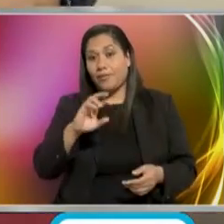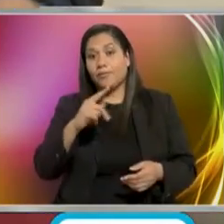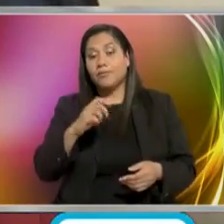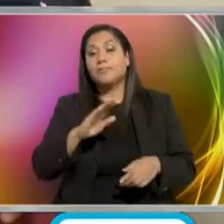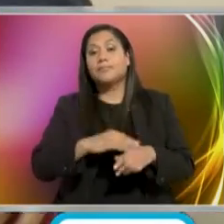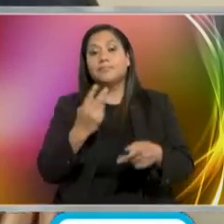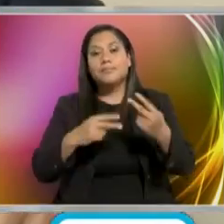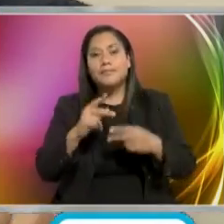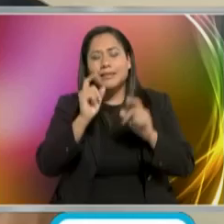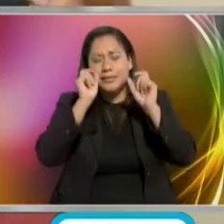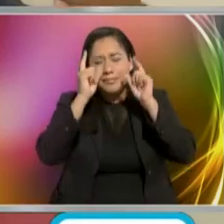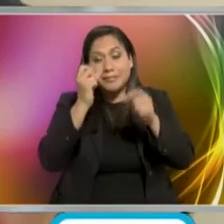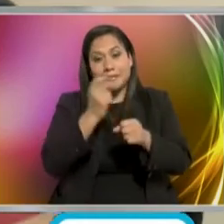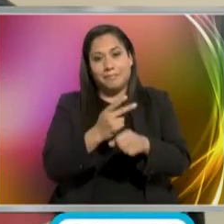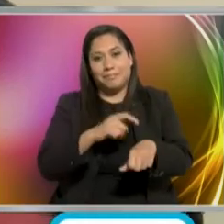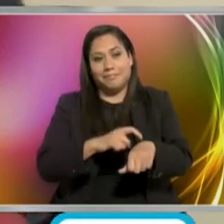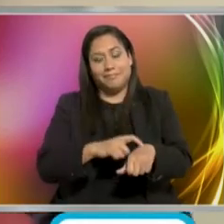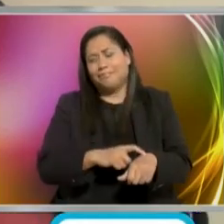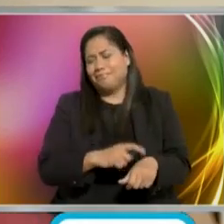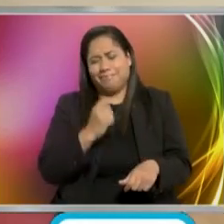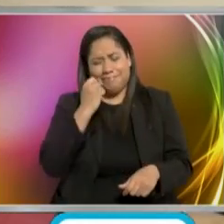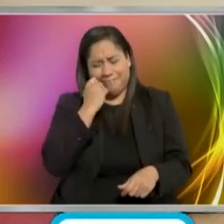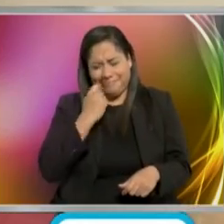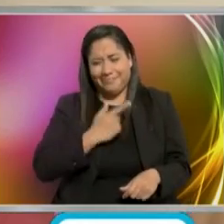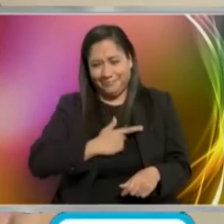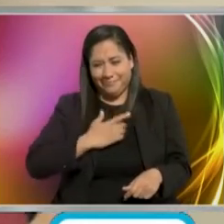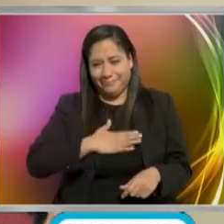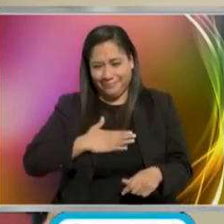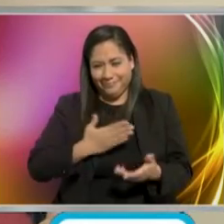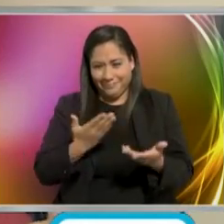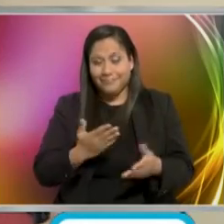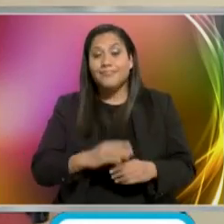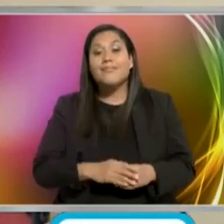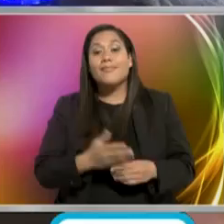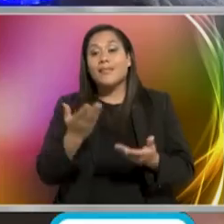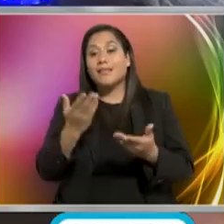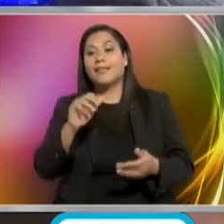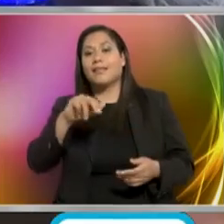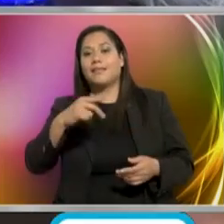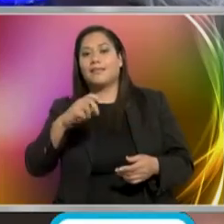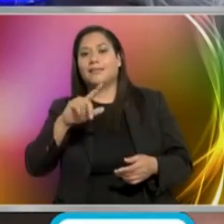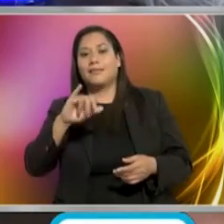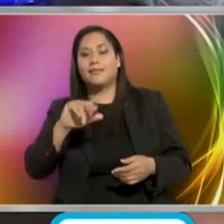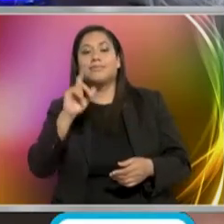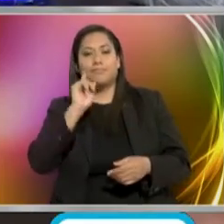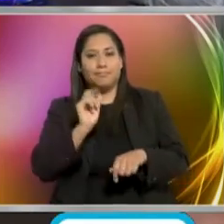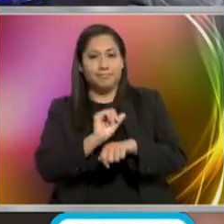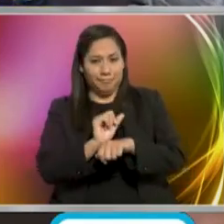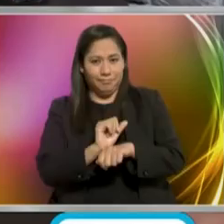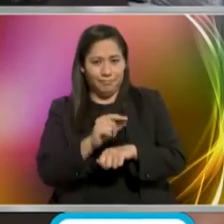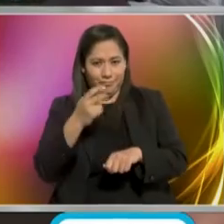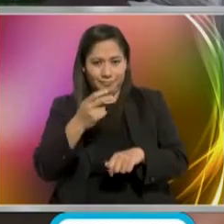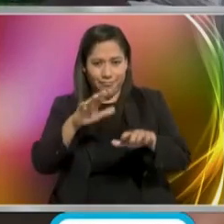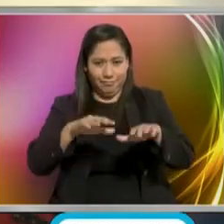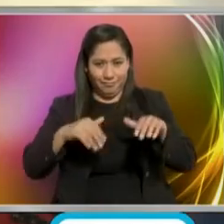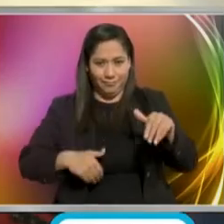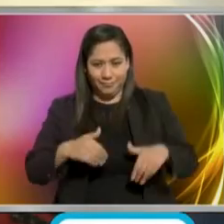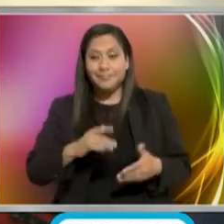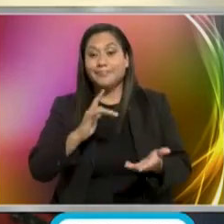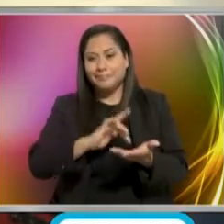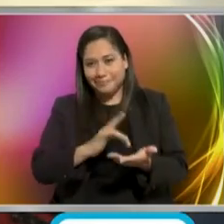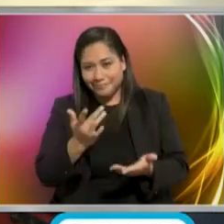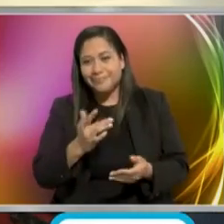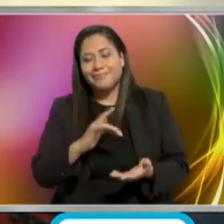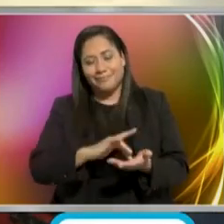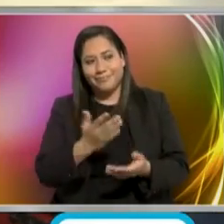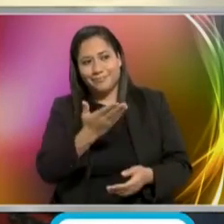y desmañanarte con nosotros. No, yo encantado, es un placer. También nos acompaña Angélica Velázquez, quien es actriz de esta puesta en escena. Angélica, gracias.